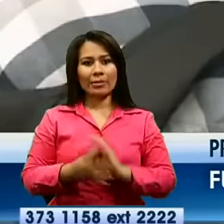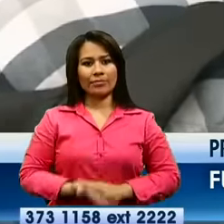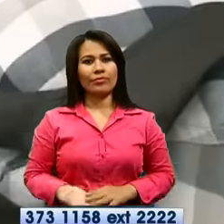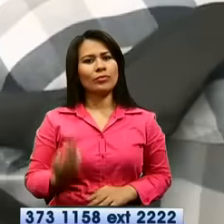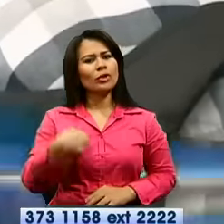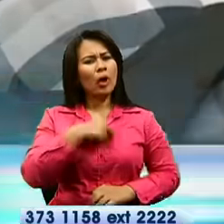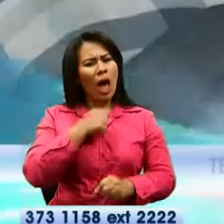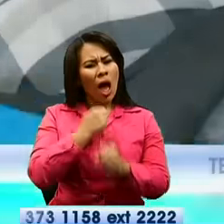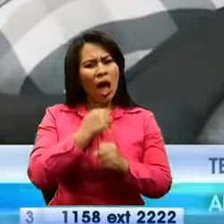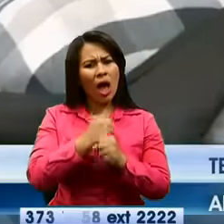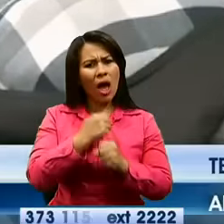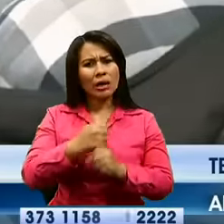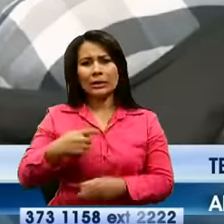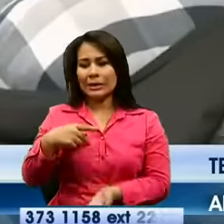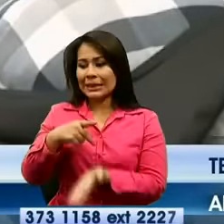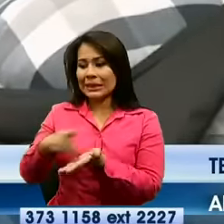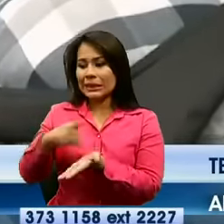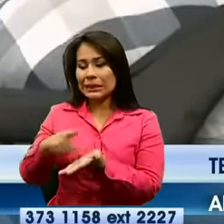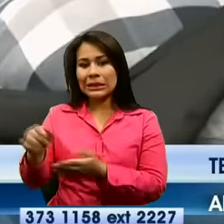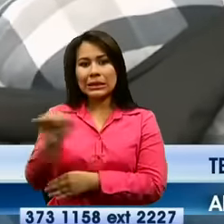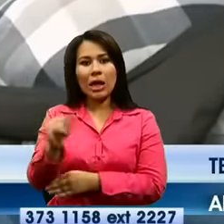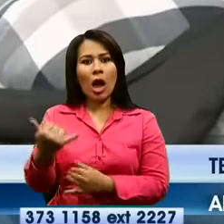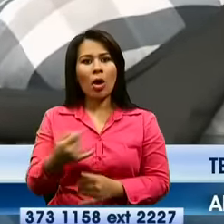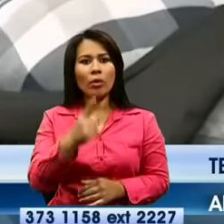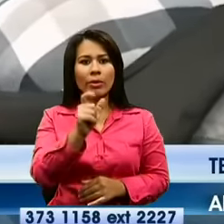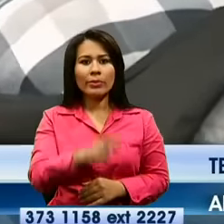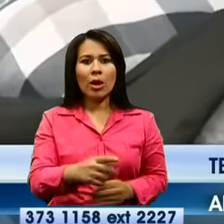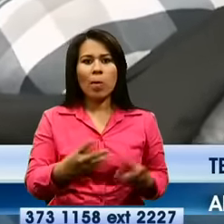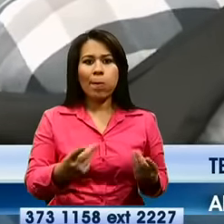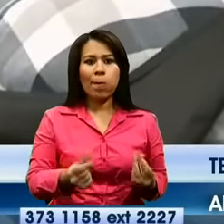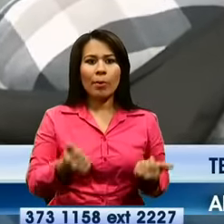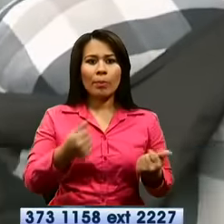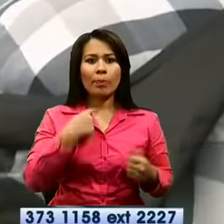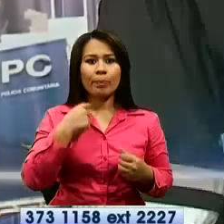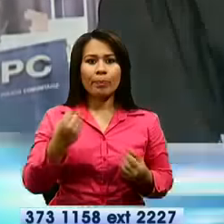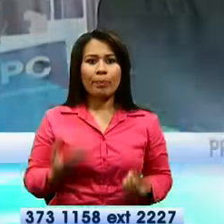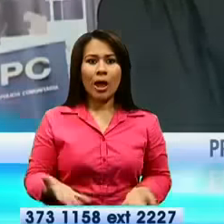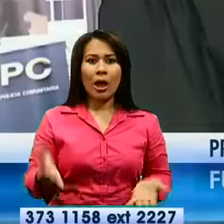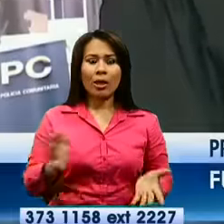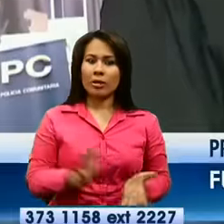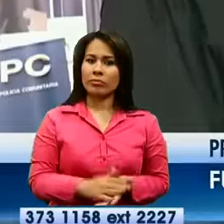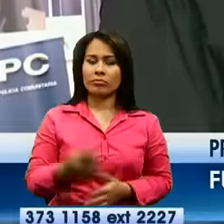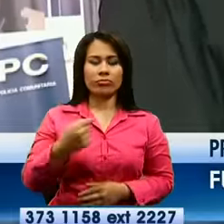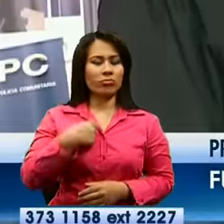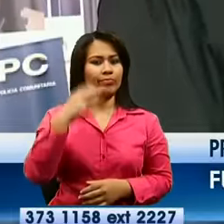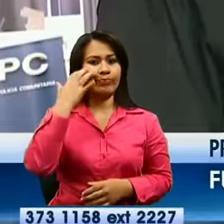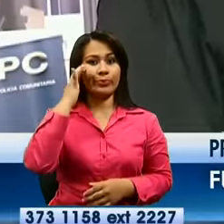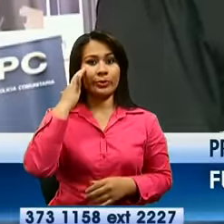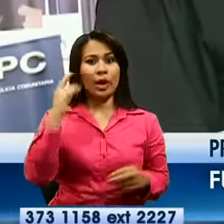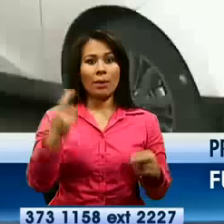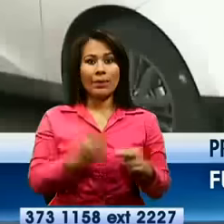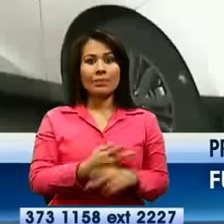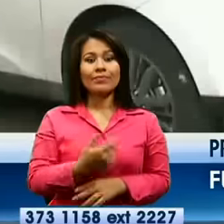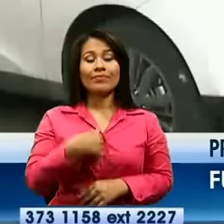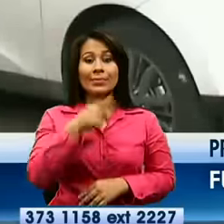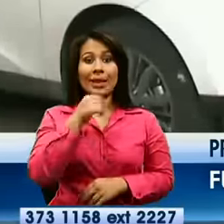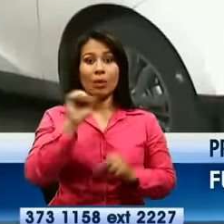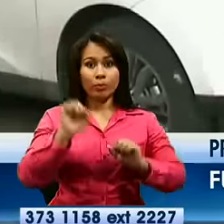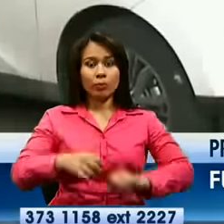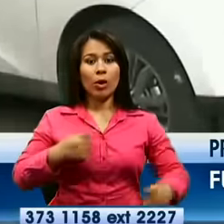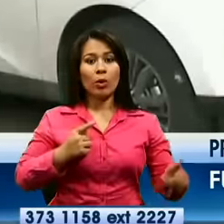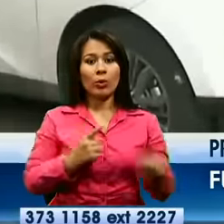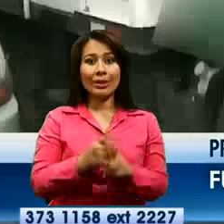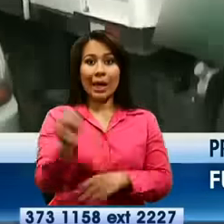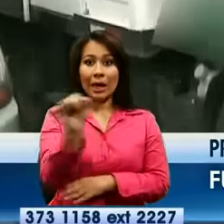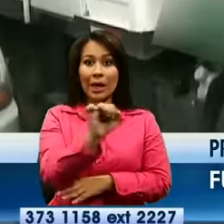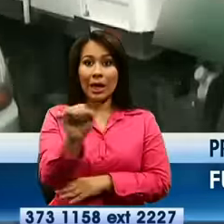para tener algo en la vida y para que estas personas de un solo plumazo nos dejen sin nada es terrible. En 3 allanamientos lograron recuperar igual número de vehículos